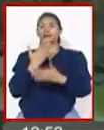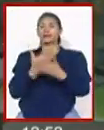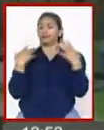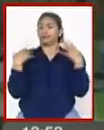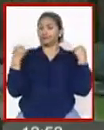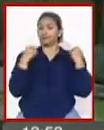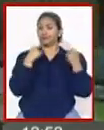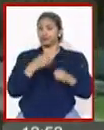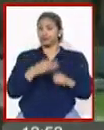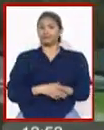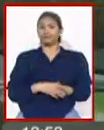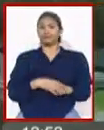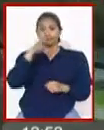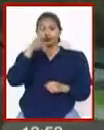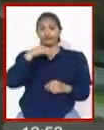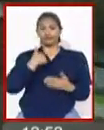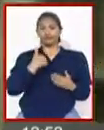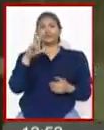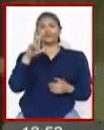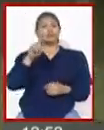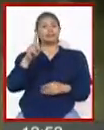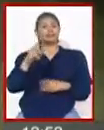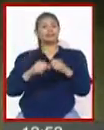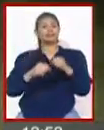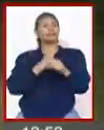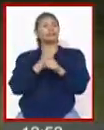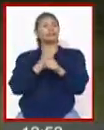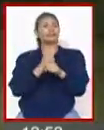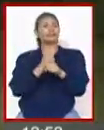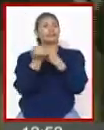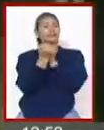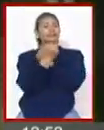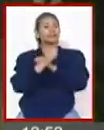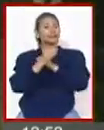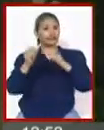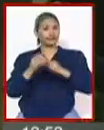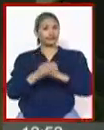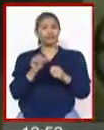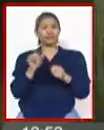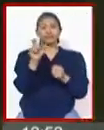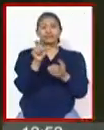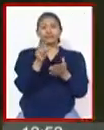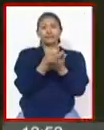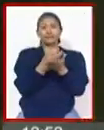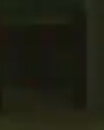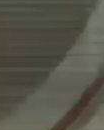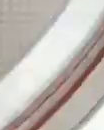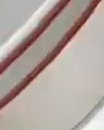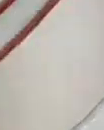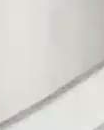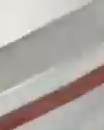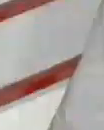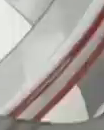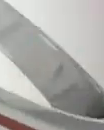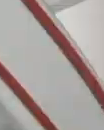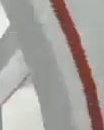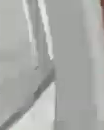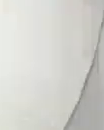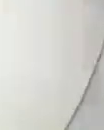Garnica, indicó que el paciente de 32 años está fuera de peligro tras extraerle el proyectil.